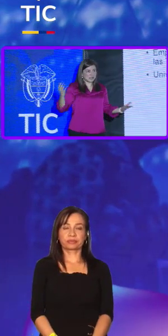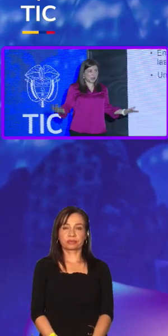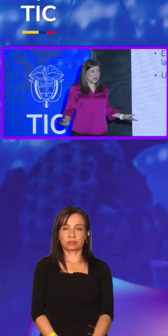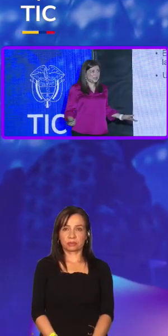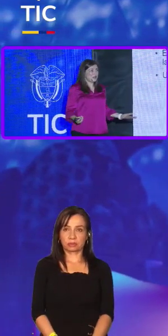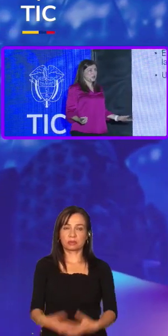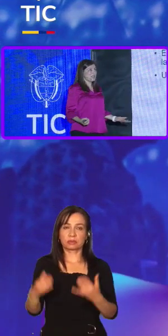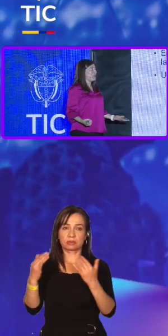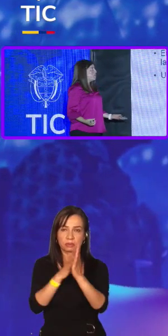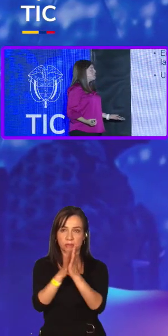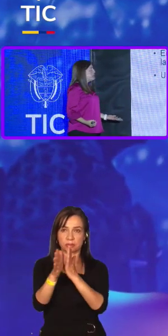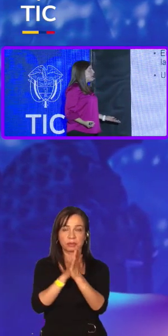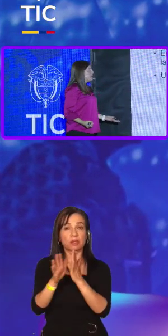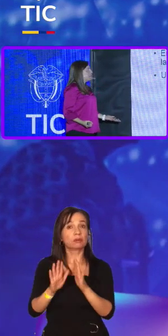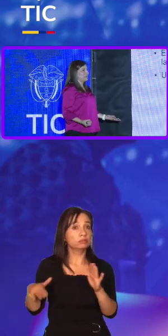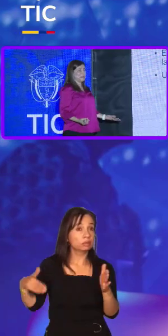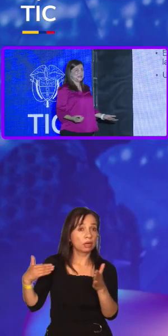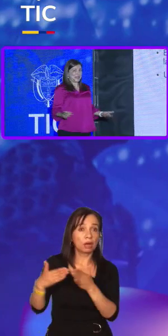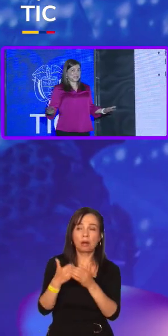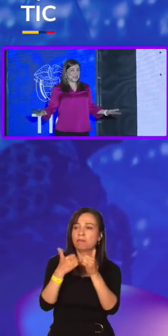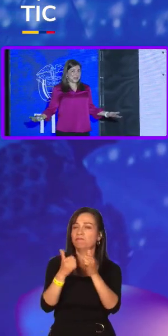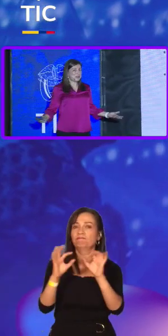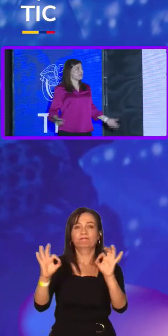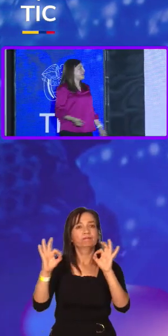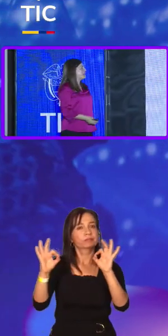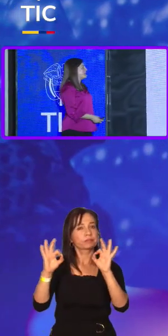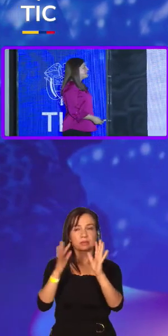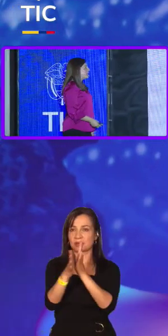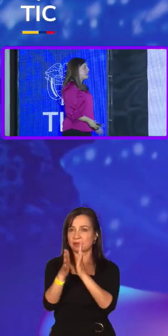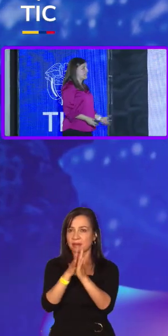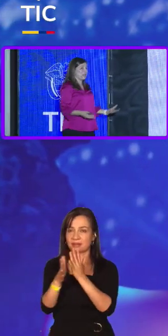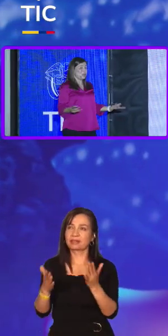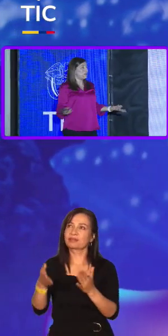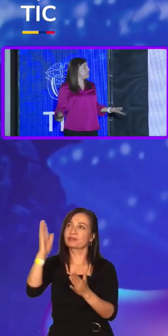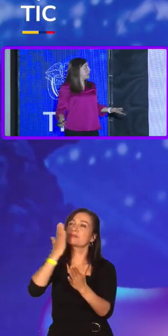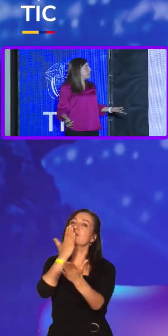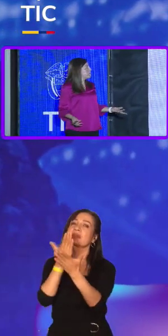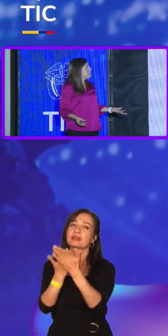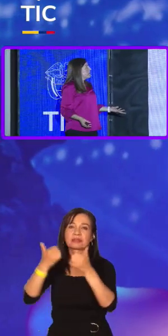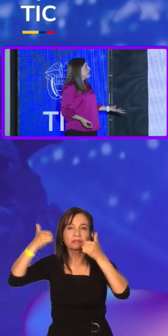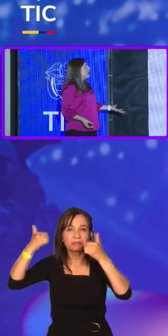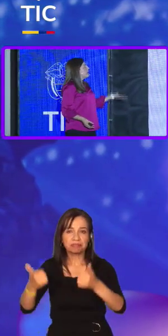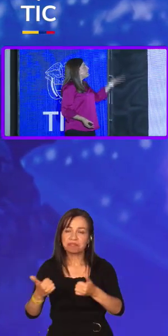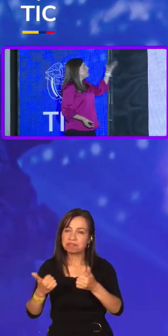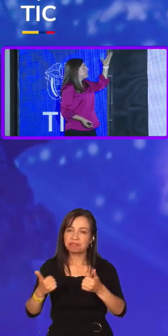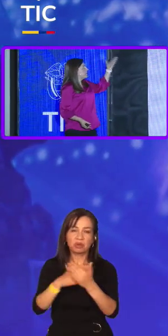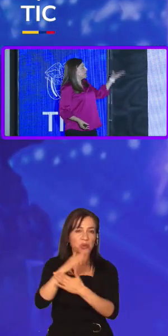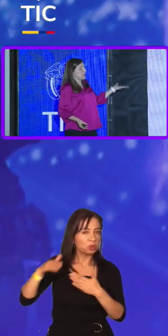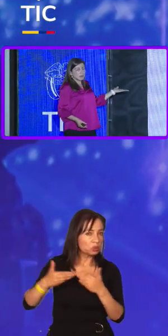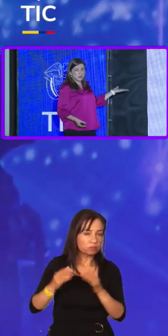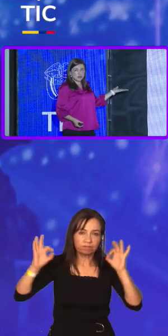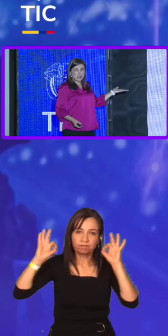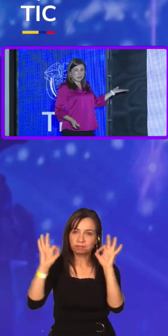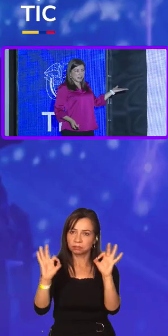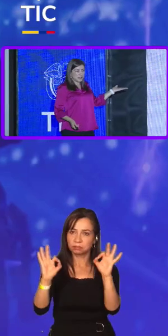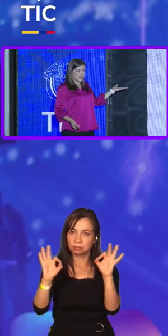Hasta ahora, pues, debo decir, nos ha ido muy bien, gracias a Dios, todo va saliendo muy bien. Tenemos